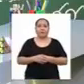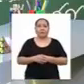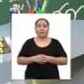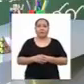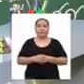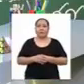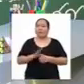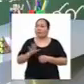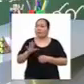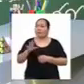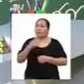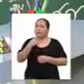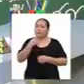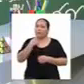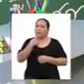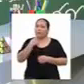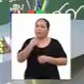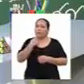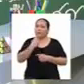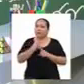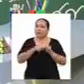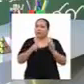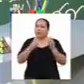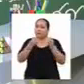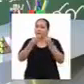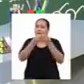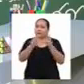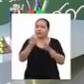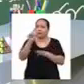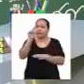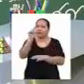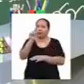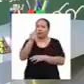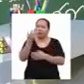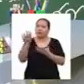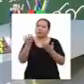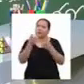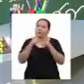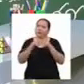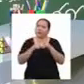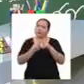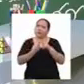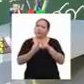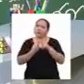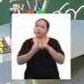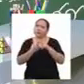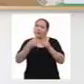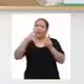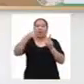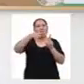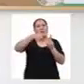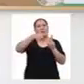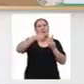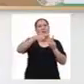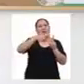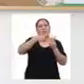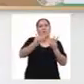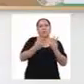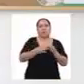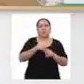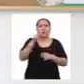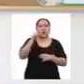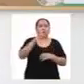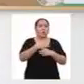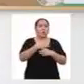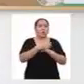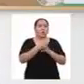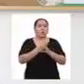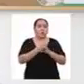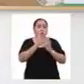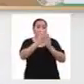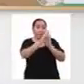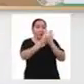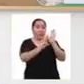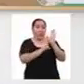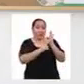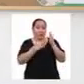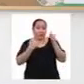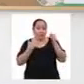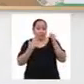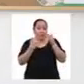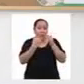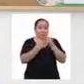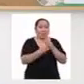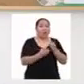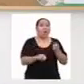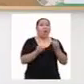Ah, pero me perdí un poco. ¿De dónde sale eso de la raíz cuadrada? Es una forma de aproximarnos a la